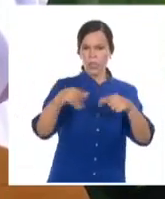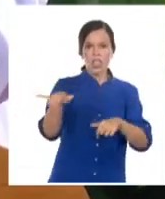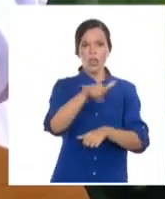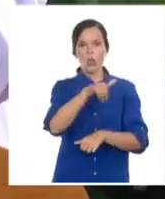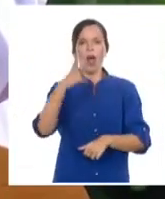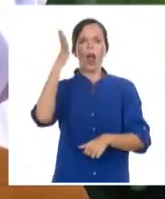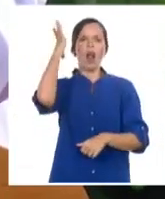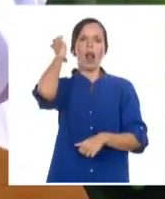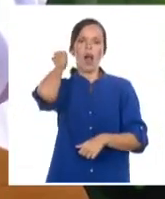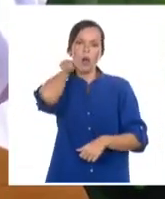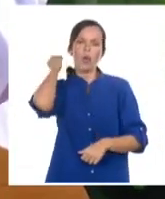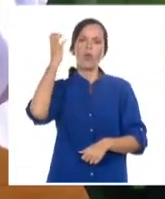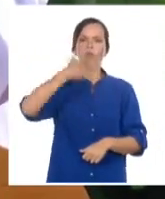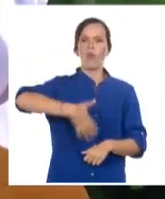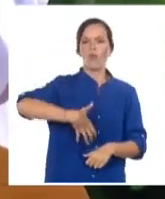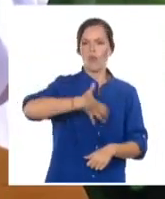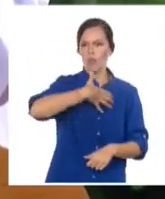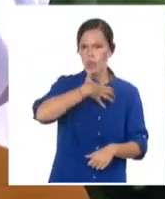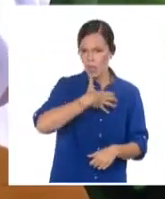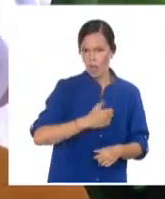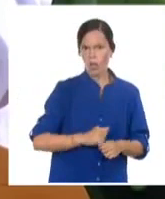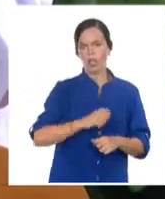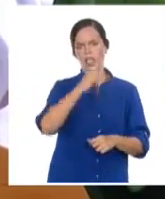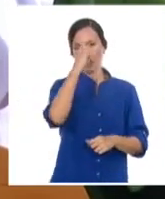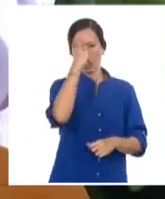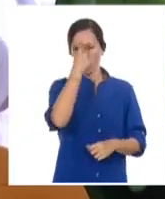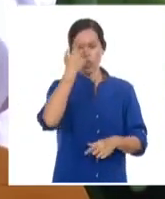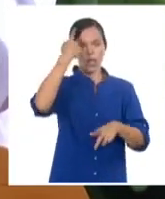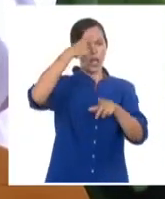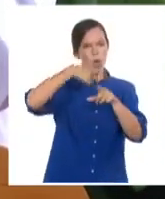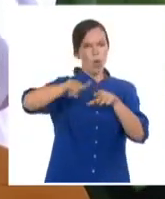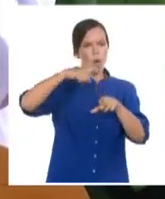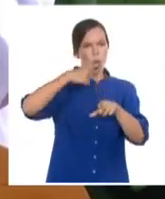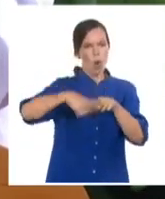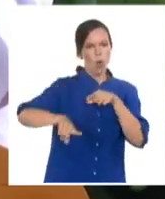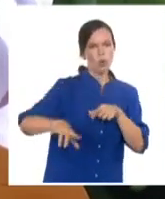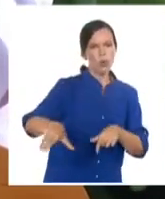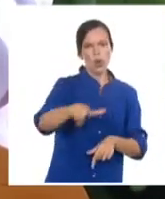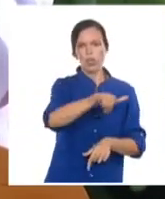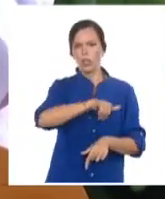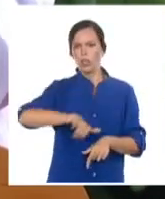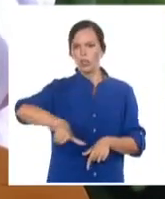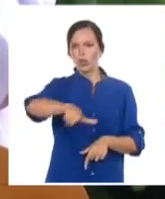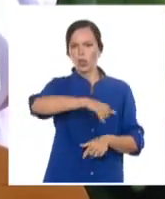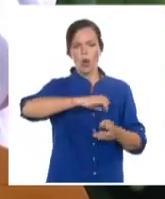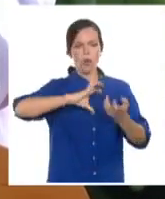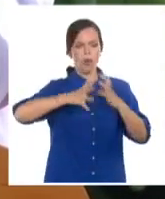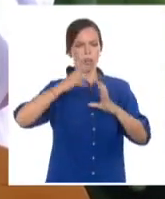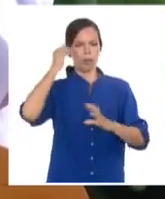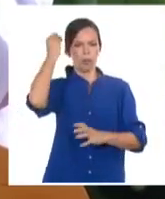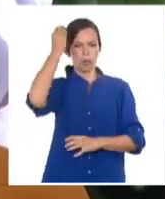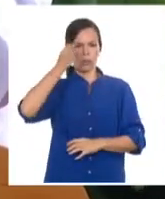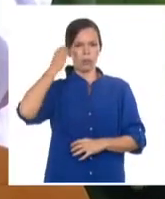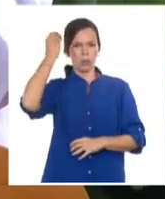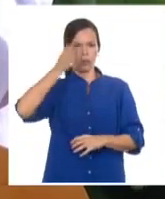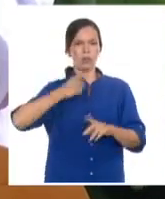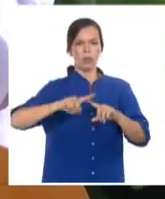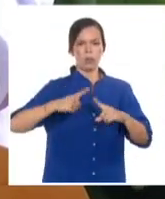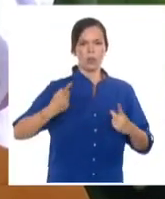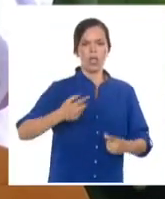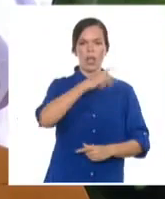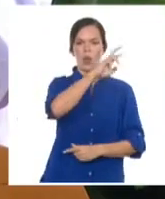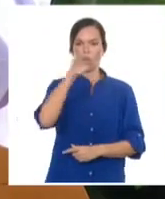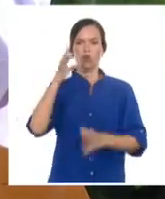el Che entre otros tantos tendrían las mismas virtudes una Revolución verdadera solo puede ser